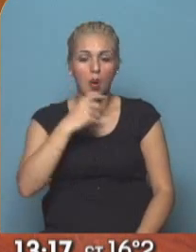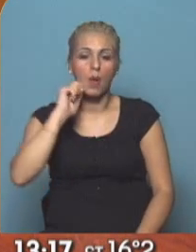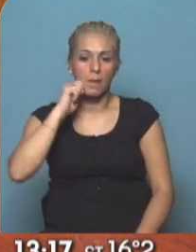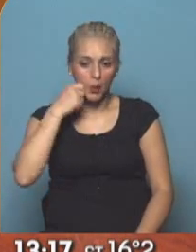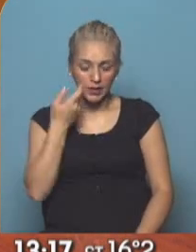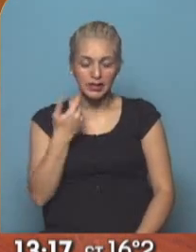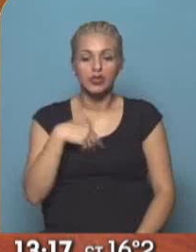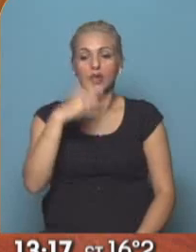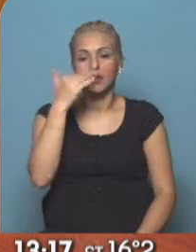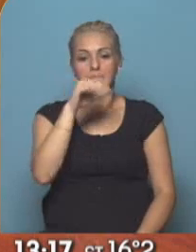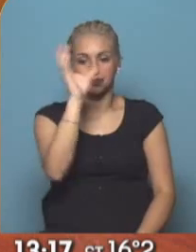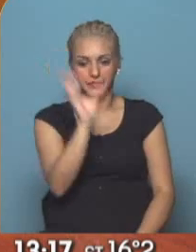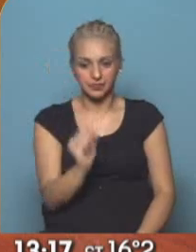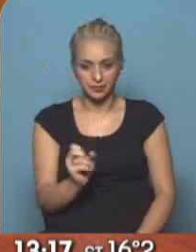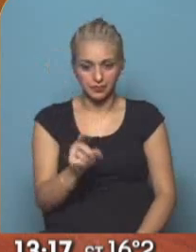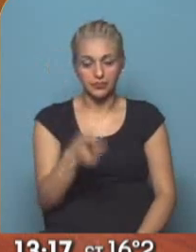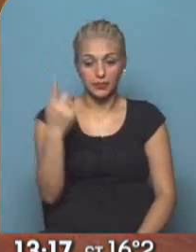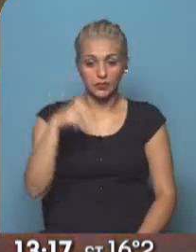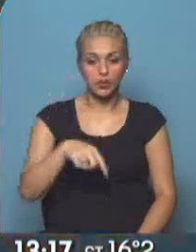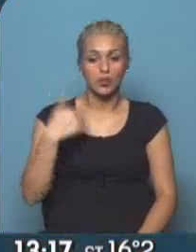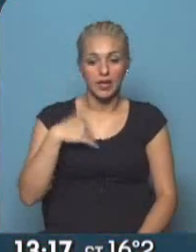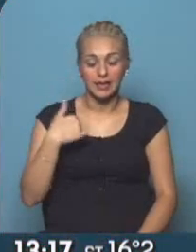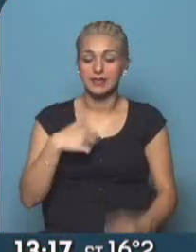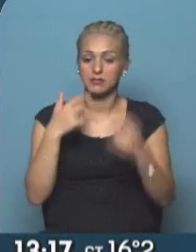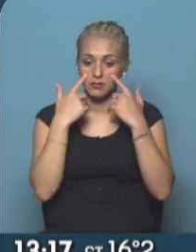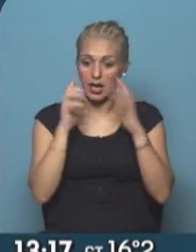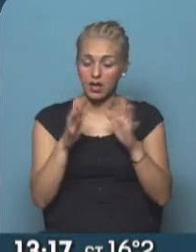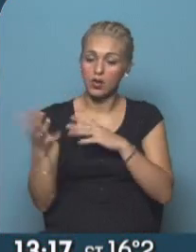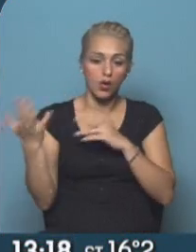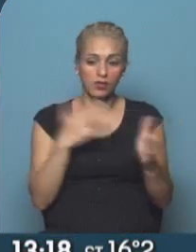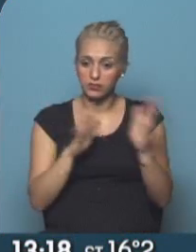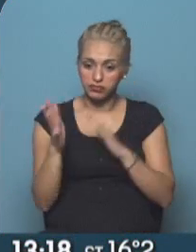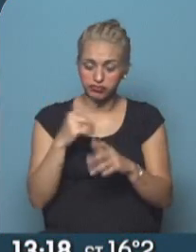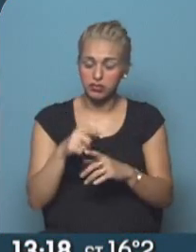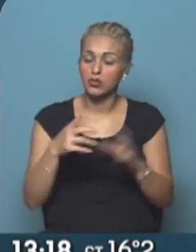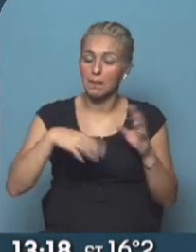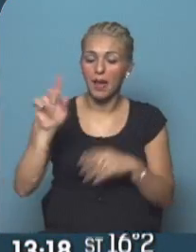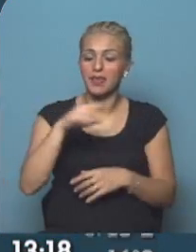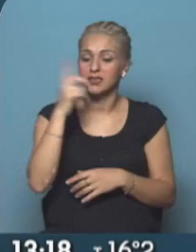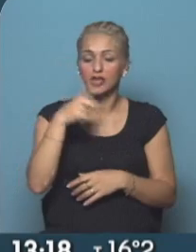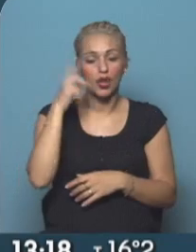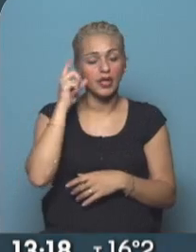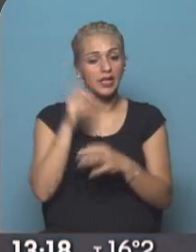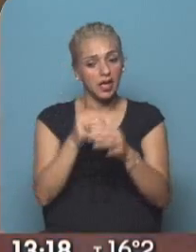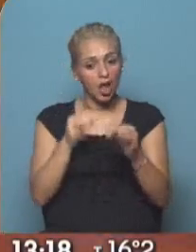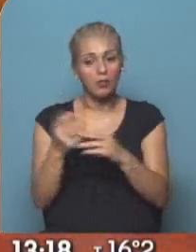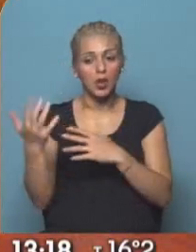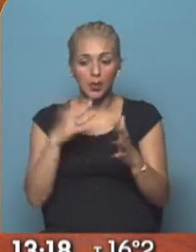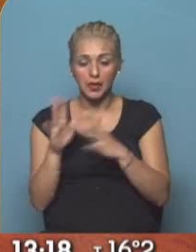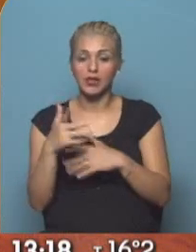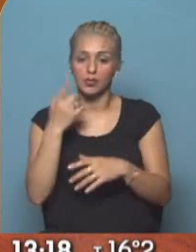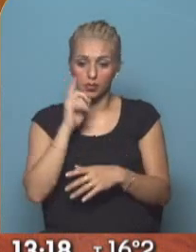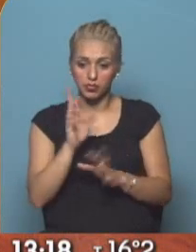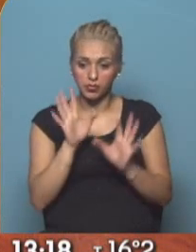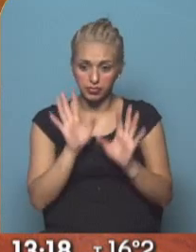meteorológicas. En el resto del país, atención en el sur argentino, alerta por vientos muy fuertes del sector oeste, más de 110 kilómetros por hora de ráfagas. Además,